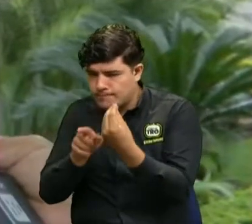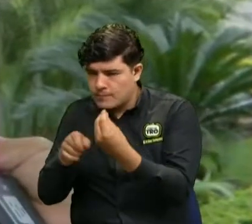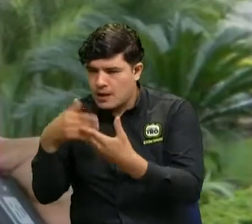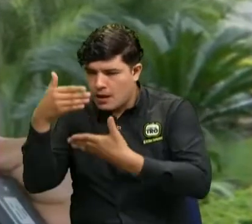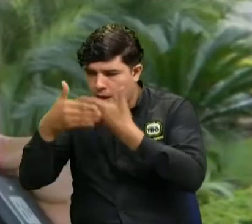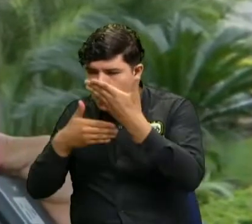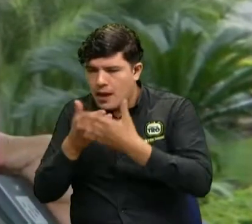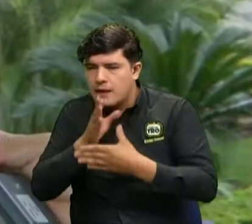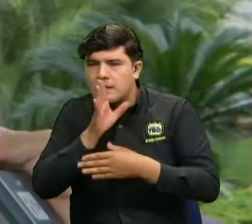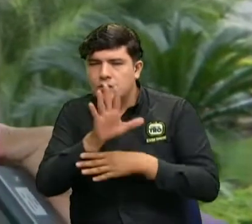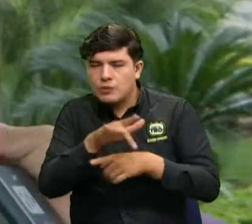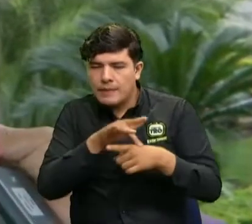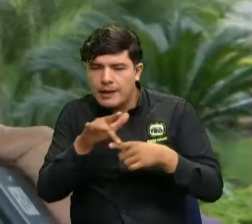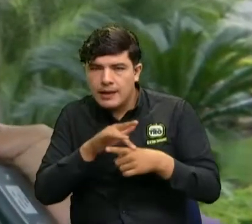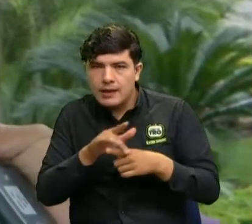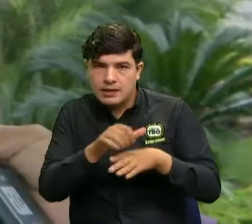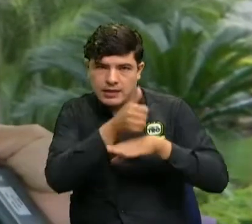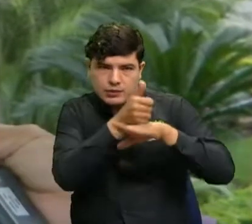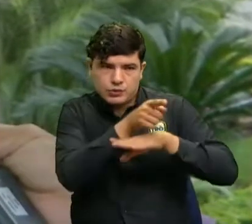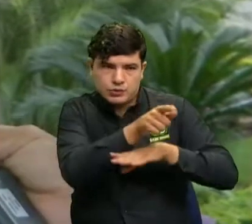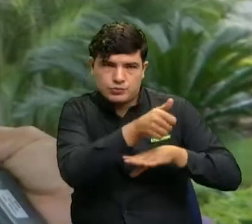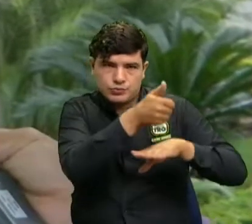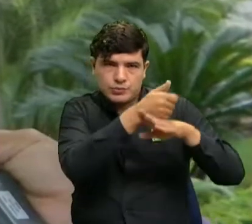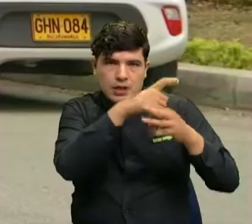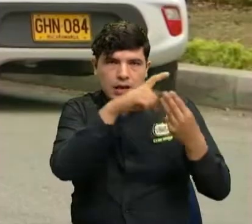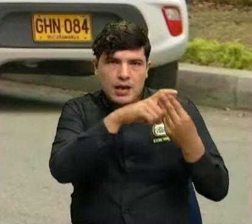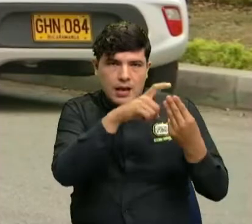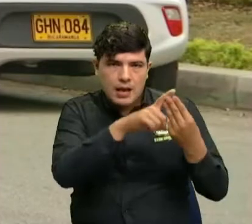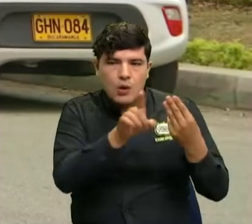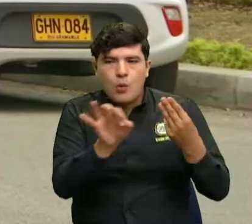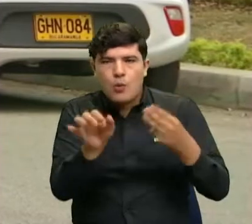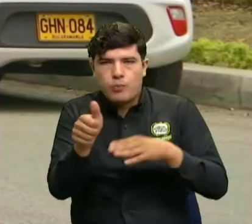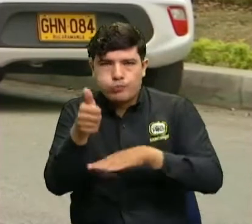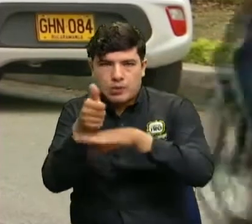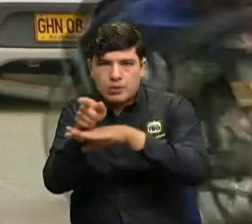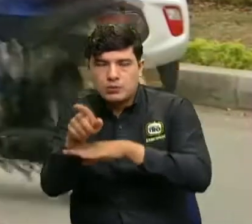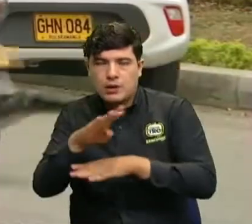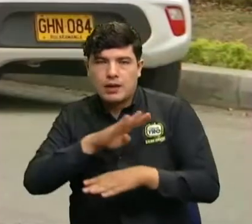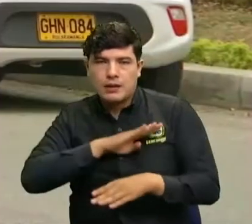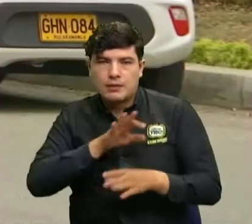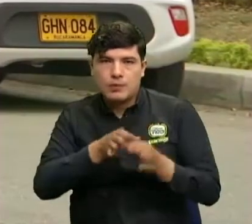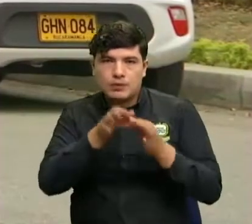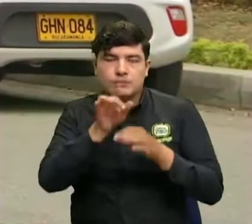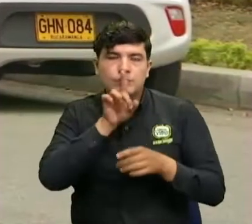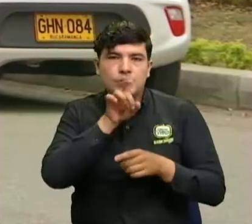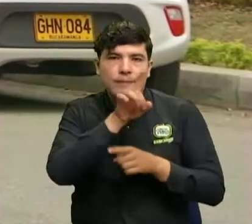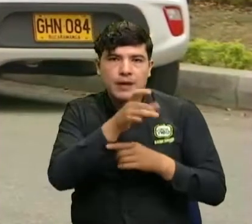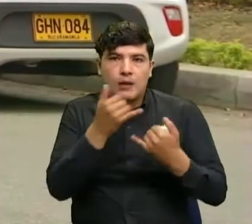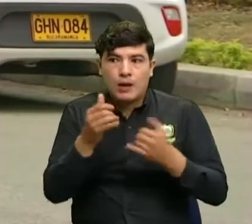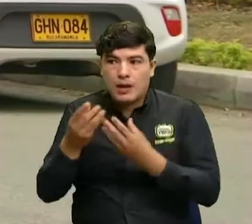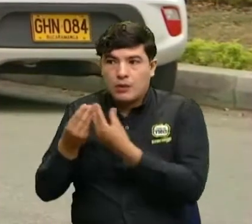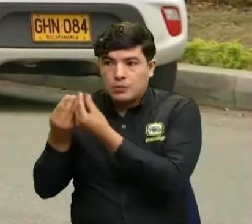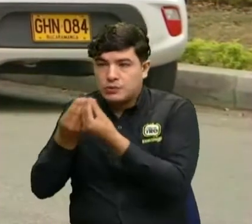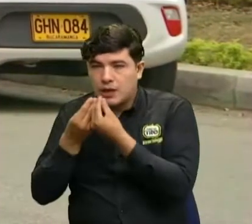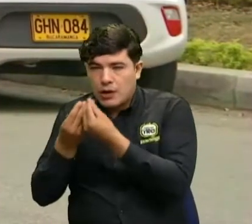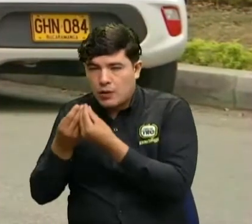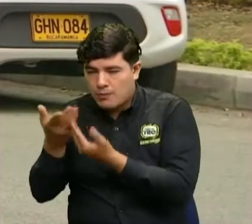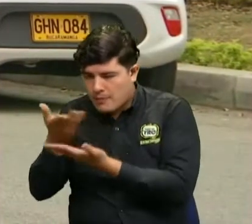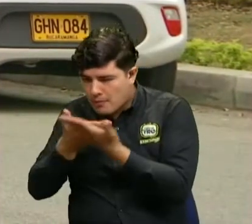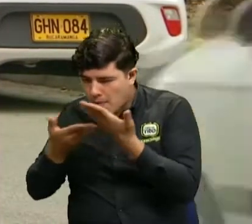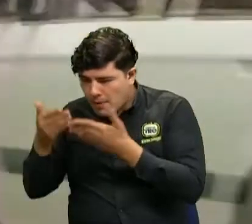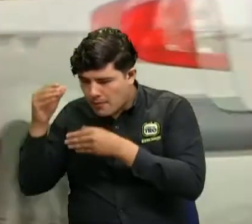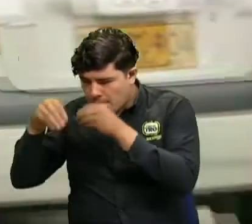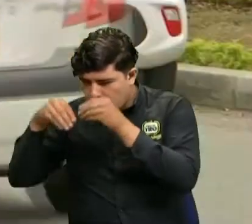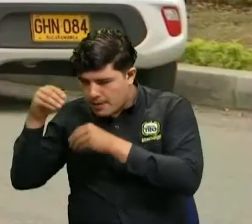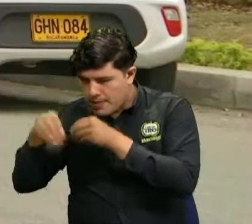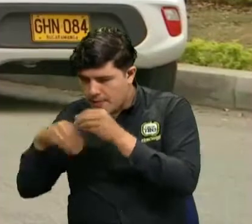¿Quién lo va a hacer? Esto está a cargo de la Dirección de Tránsito y la Alcaldía Municipal. Y pues la solicitud de parte del Consejo, mía de manera